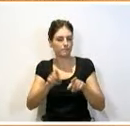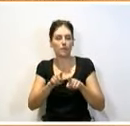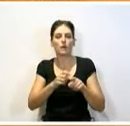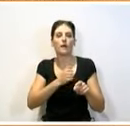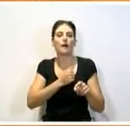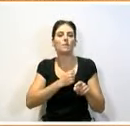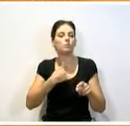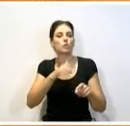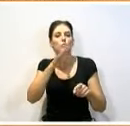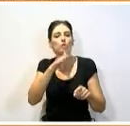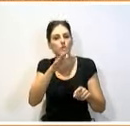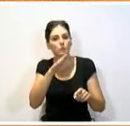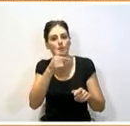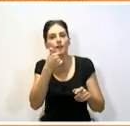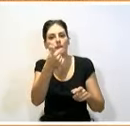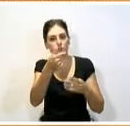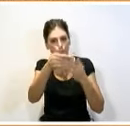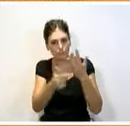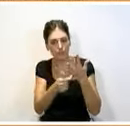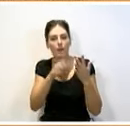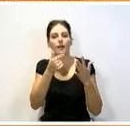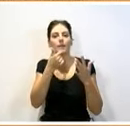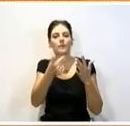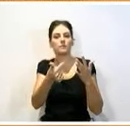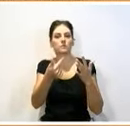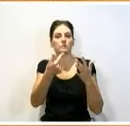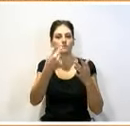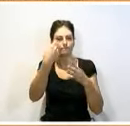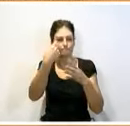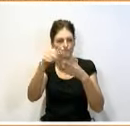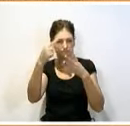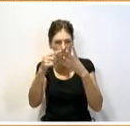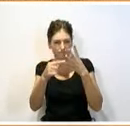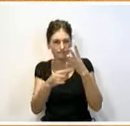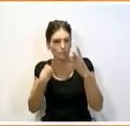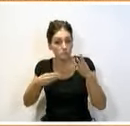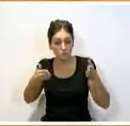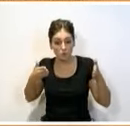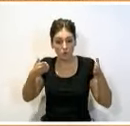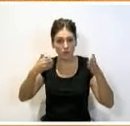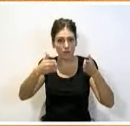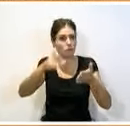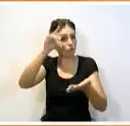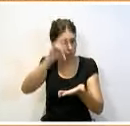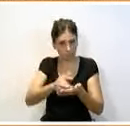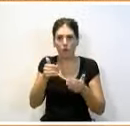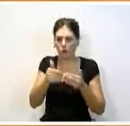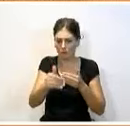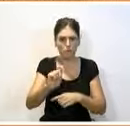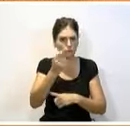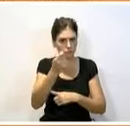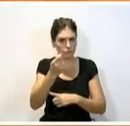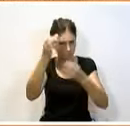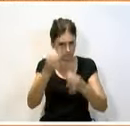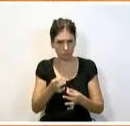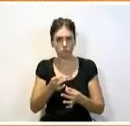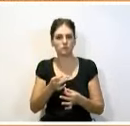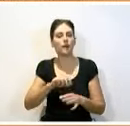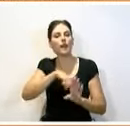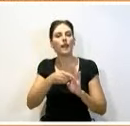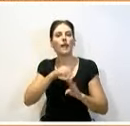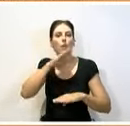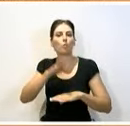las razones. Ahora le acabo de citar una serie de obras que van en ese camino y que llegaremos, por supuesto. Nosotros la ley la cumplimos.